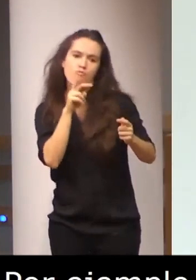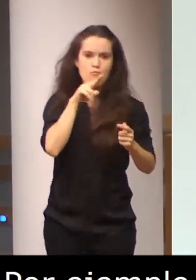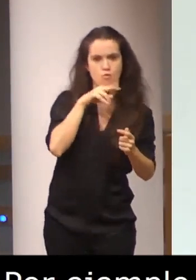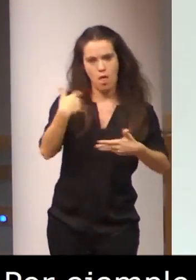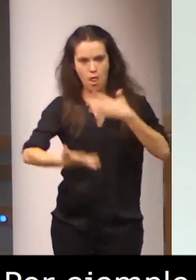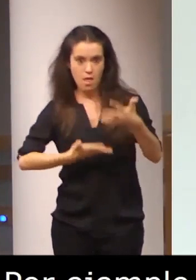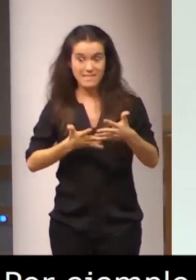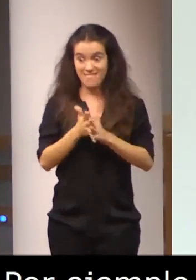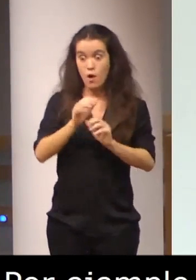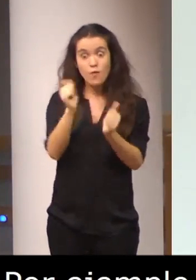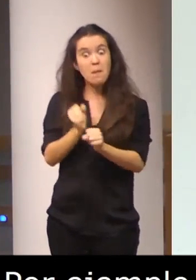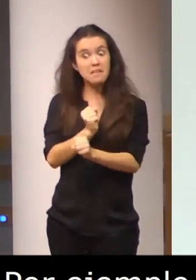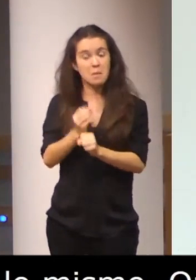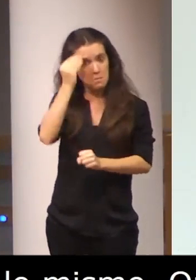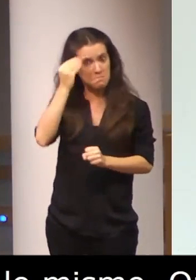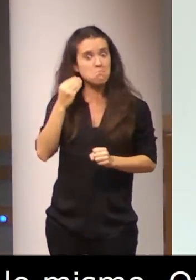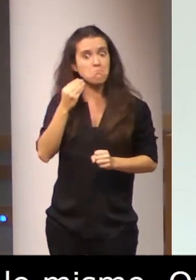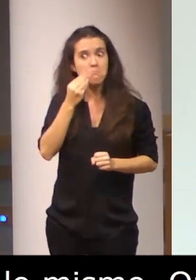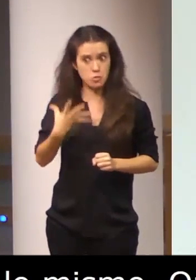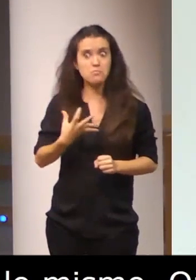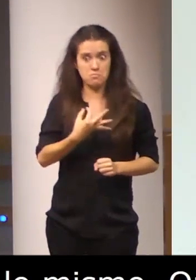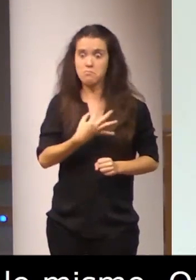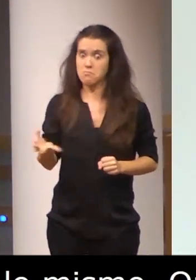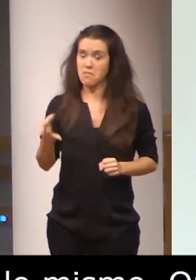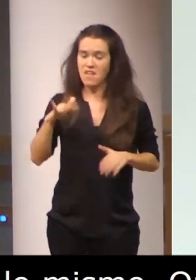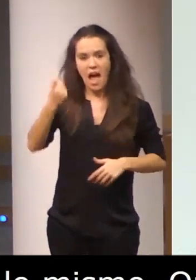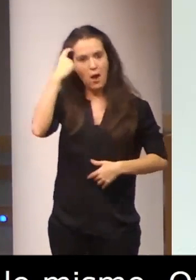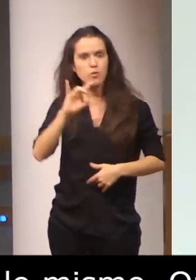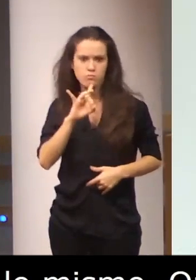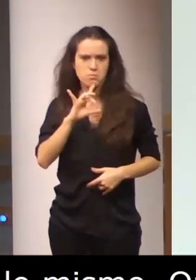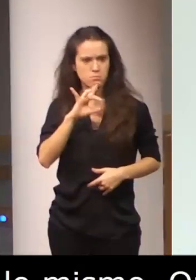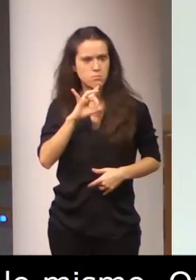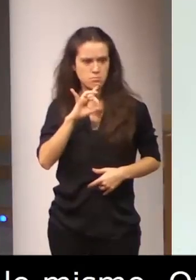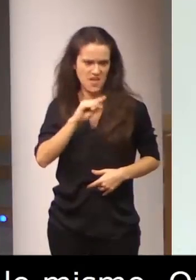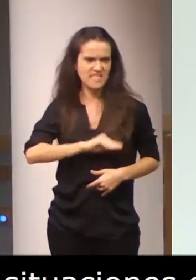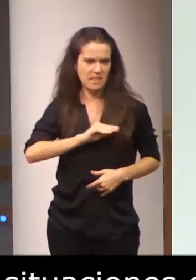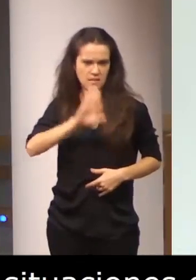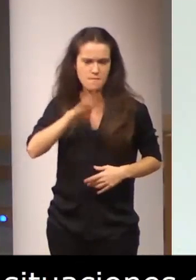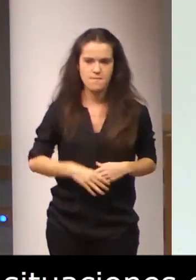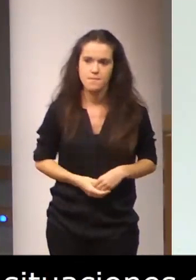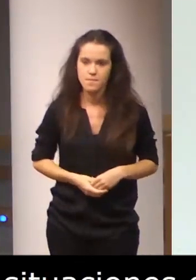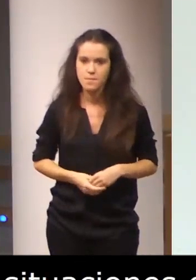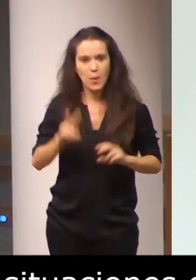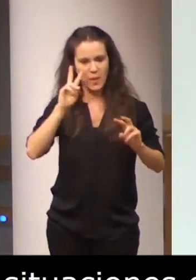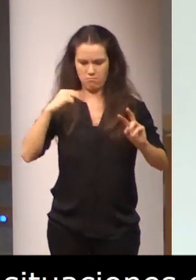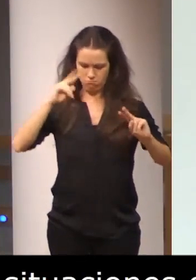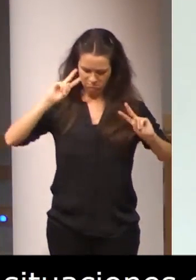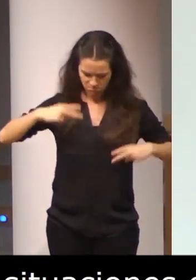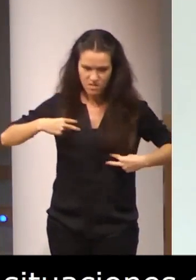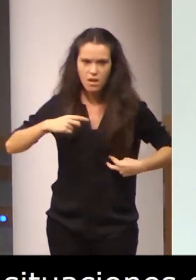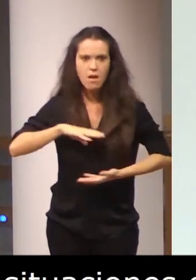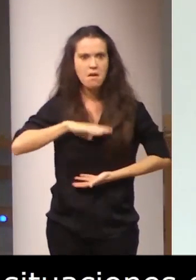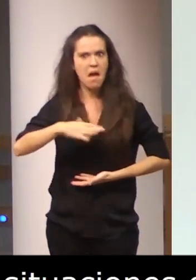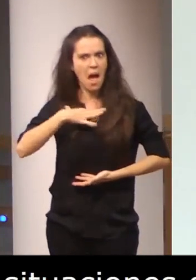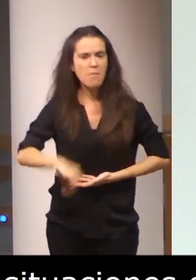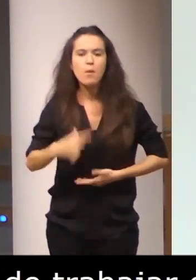forma de trabajar que creo que funciona y salen los alumnos muy contentos porque se ven capaces de poder comunicarse,